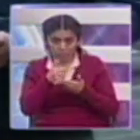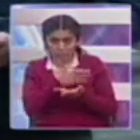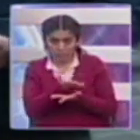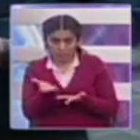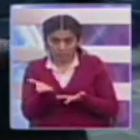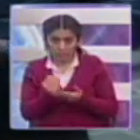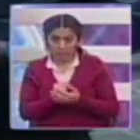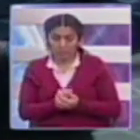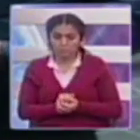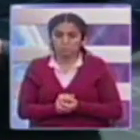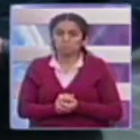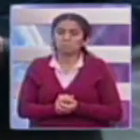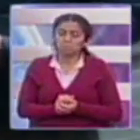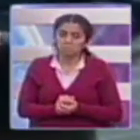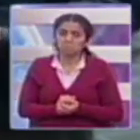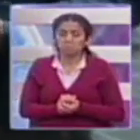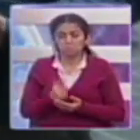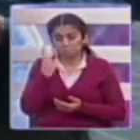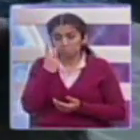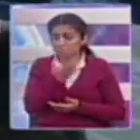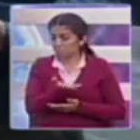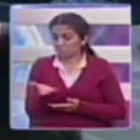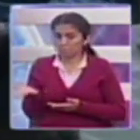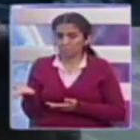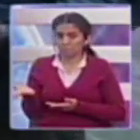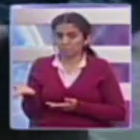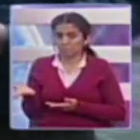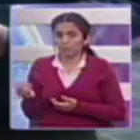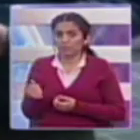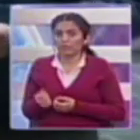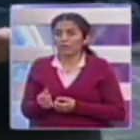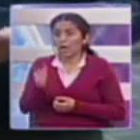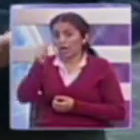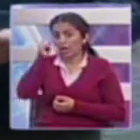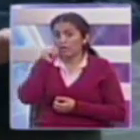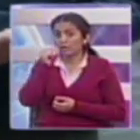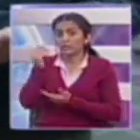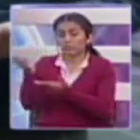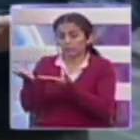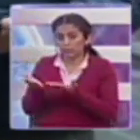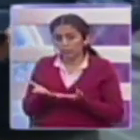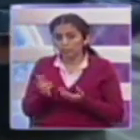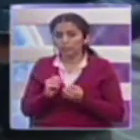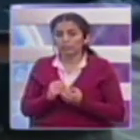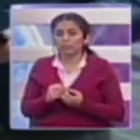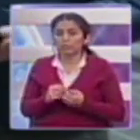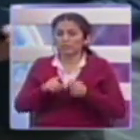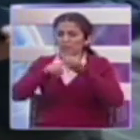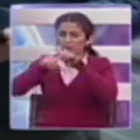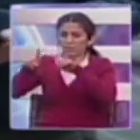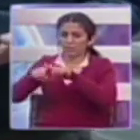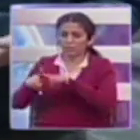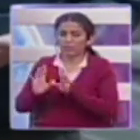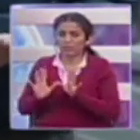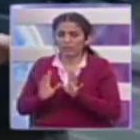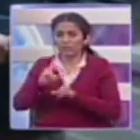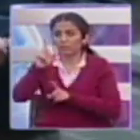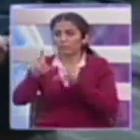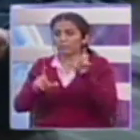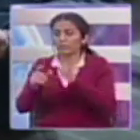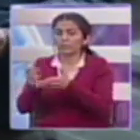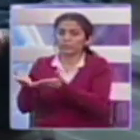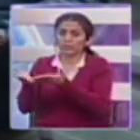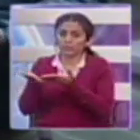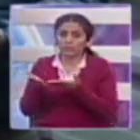perecibles? Bueno, tú estás viendo lo que nosotros hemos recibido hasta esta hora. El día de ayer también recibimos una menor cantidad. Con la ayuda de la difusión que hacen los medios de